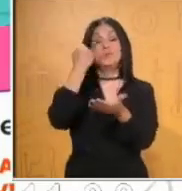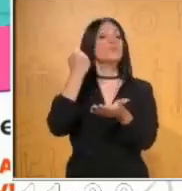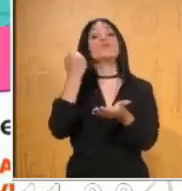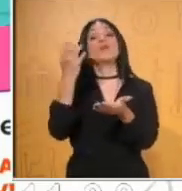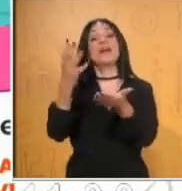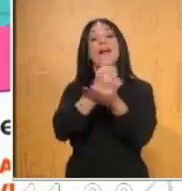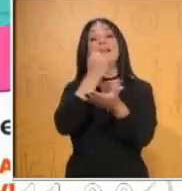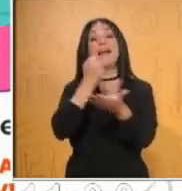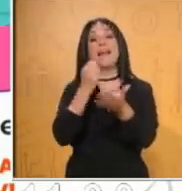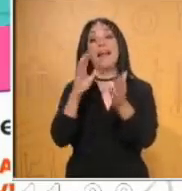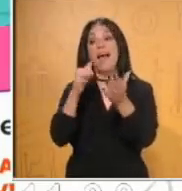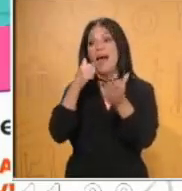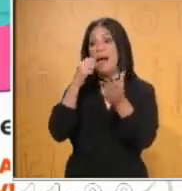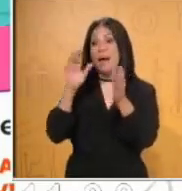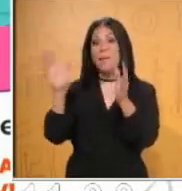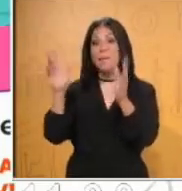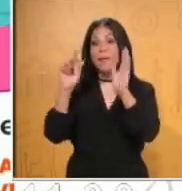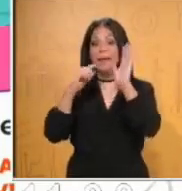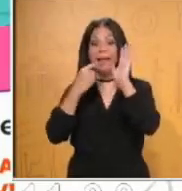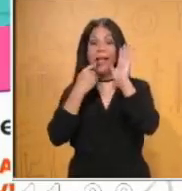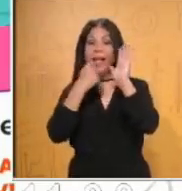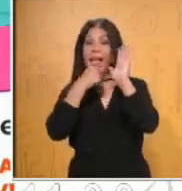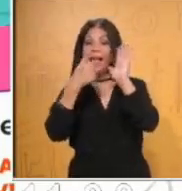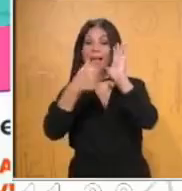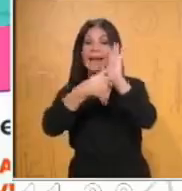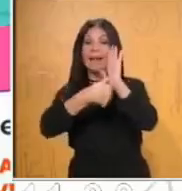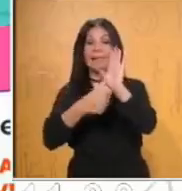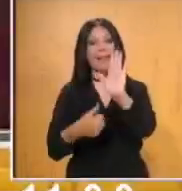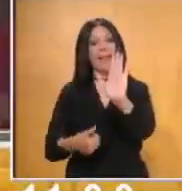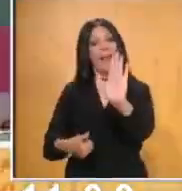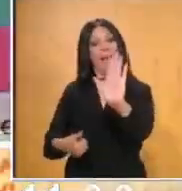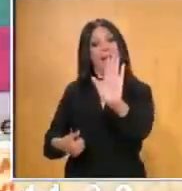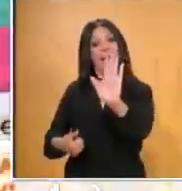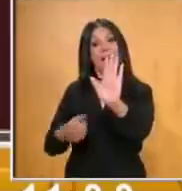y todos los demás también, qué es lo que sientes por ella.